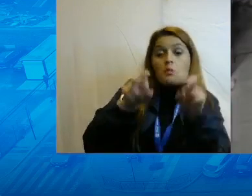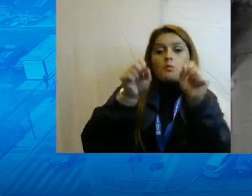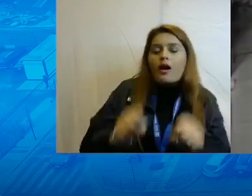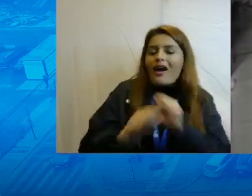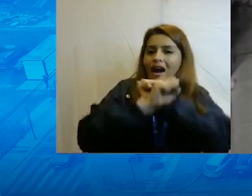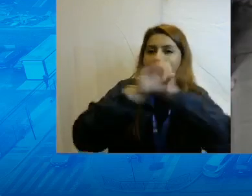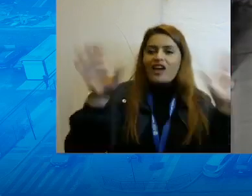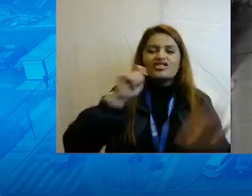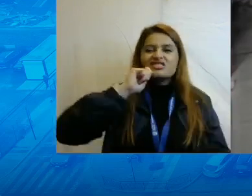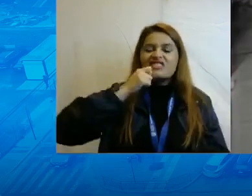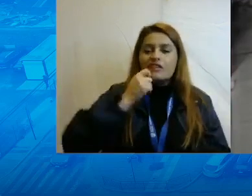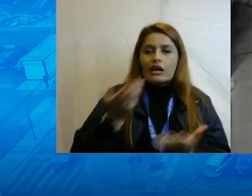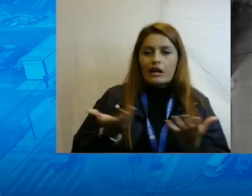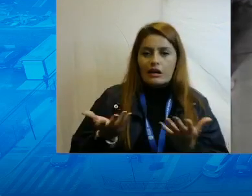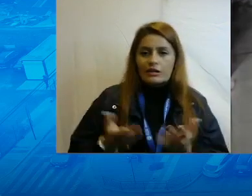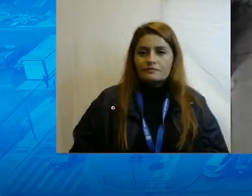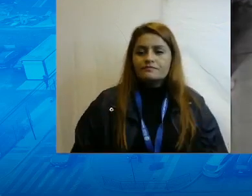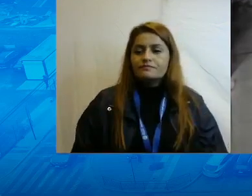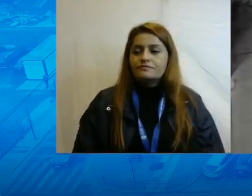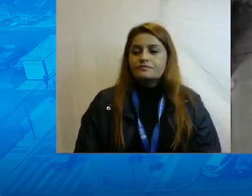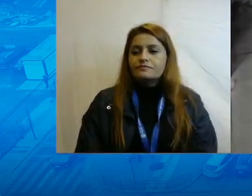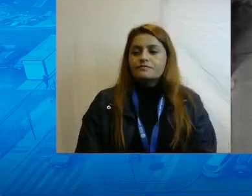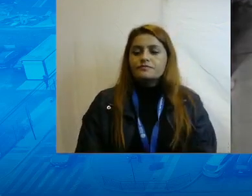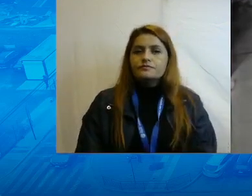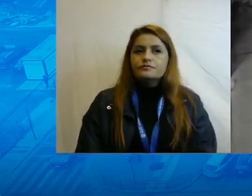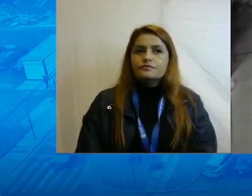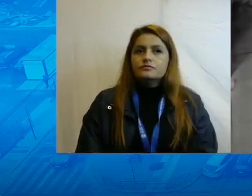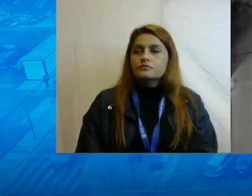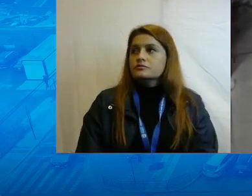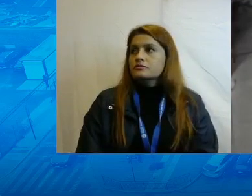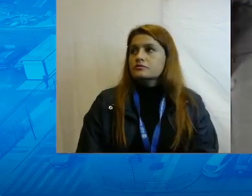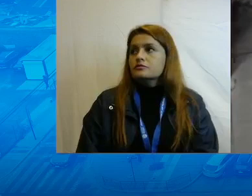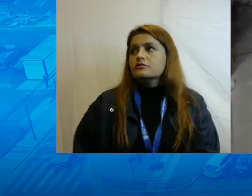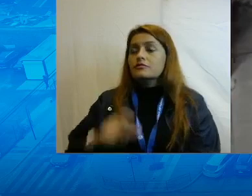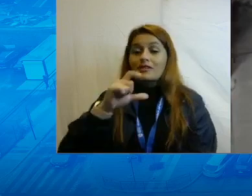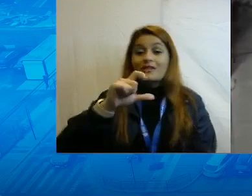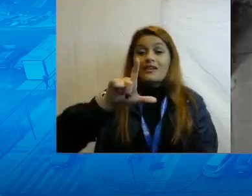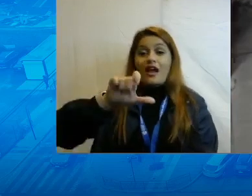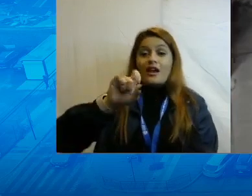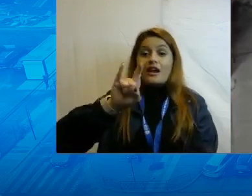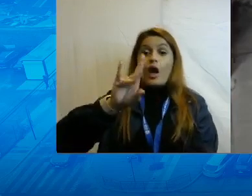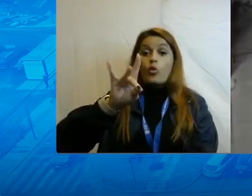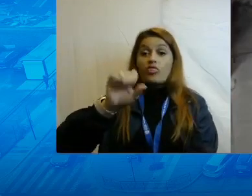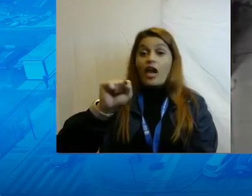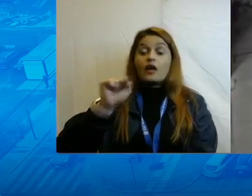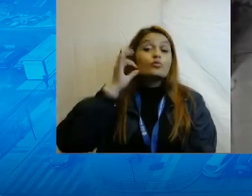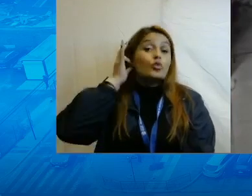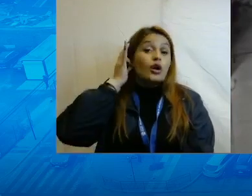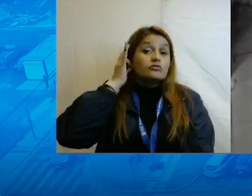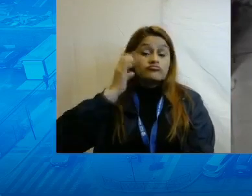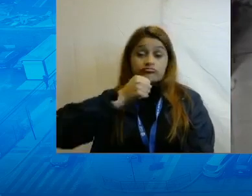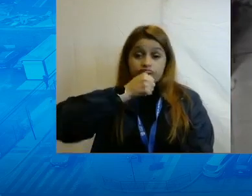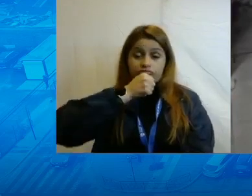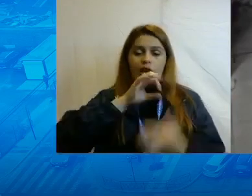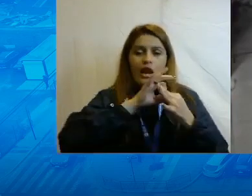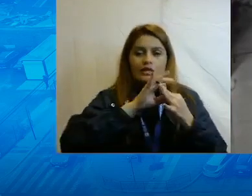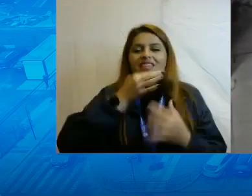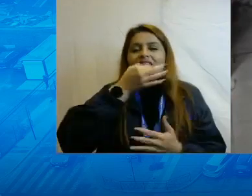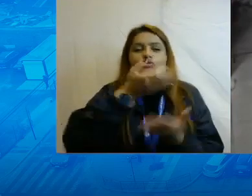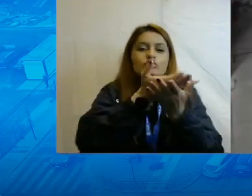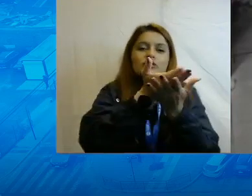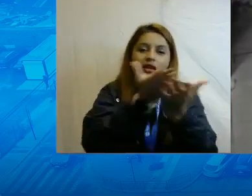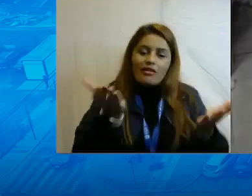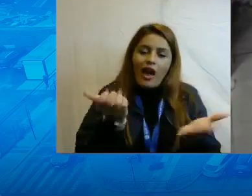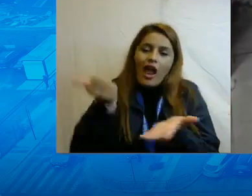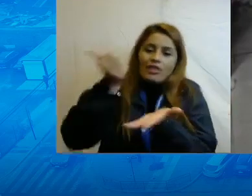quedar claro de en qué consiste este proyecto. Sí. Gracias, Claudia. No, gracias a ustedes. Al consejo, a la alcaldesa, a CECPLA, que